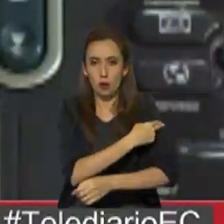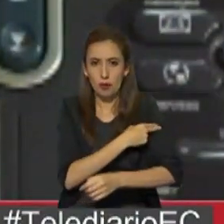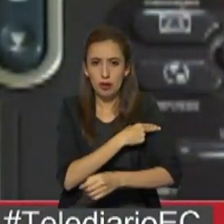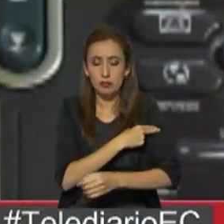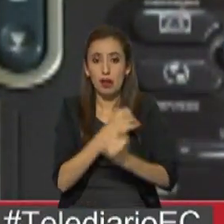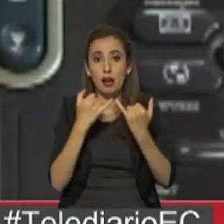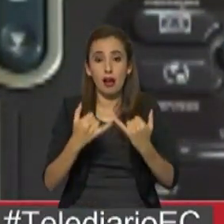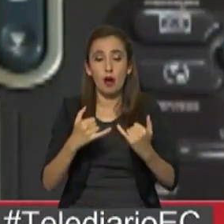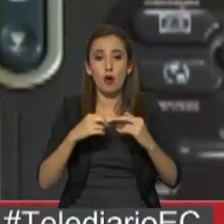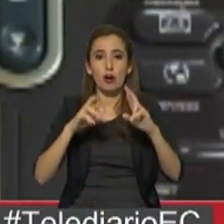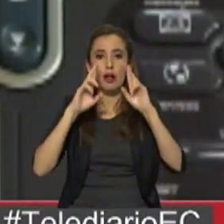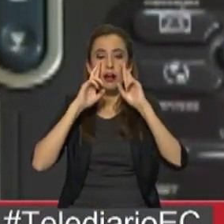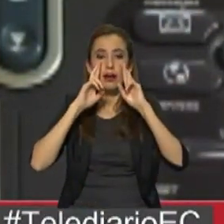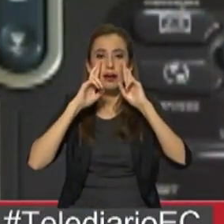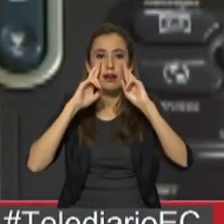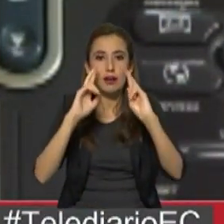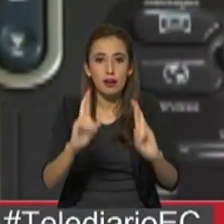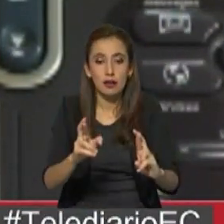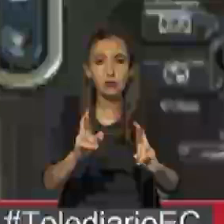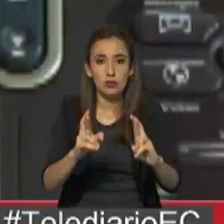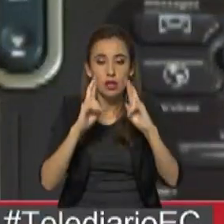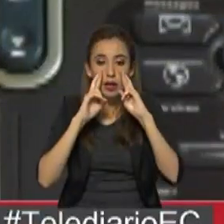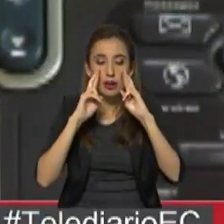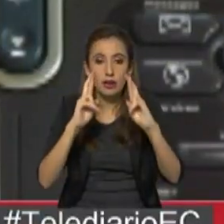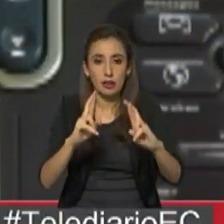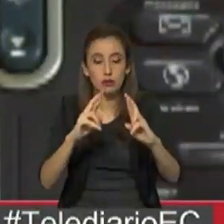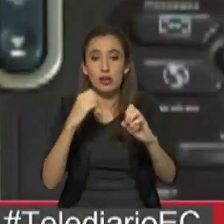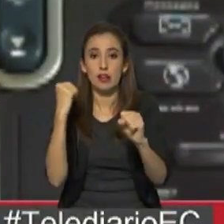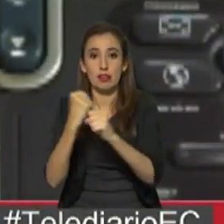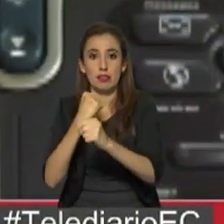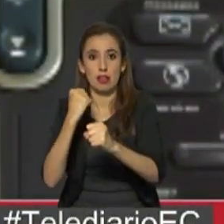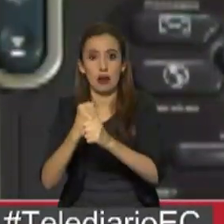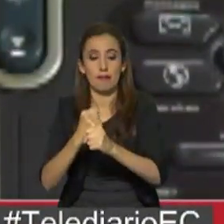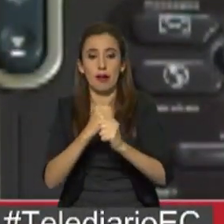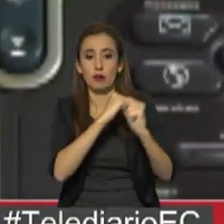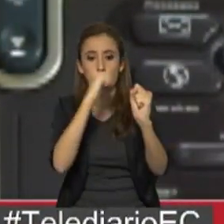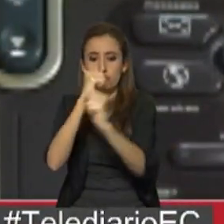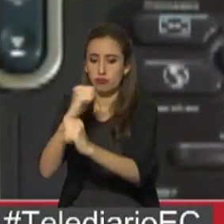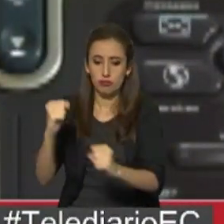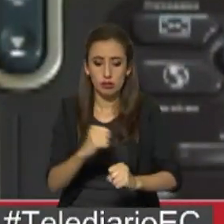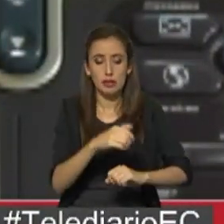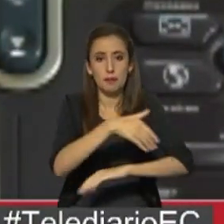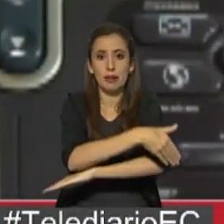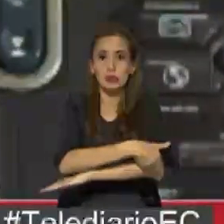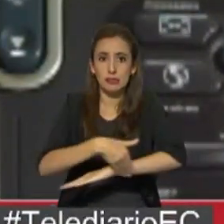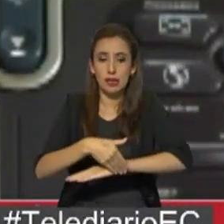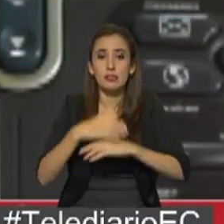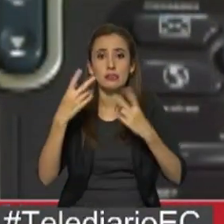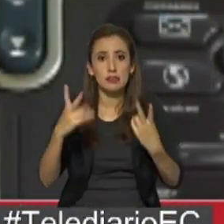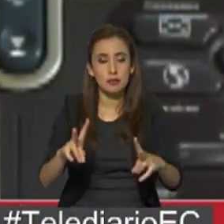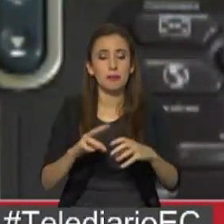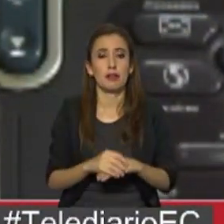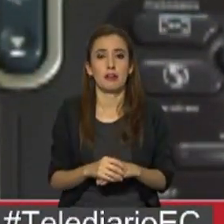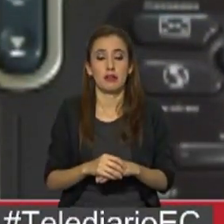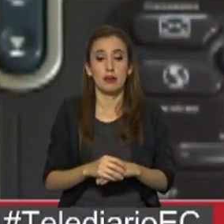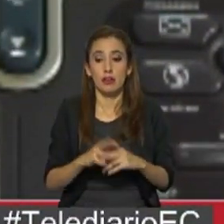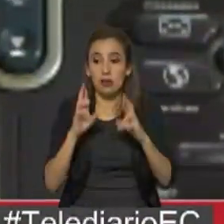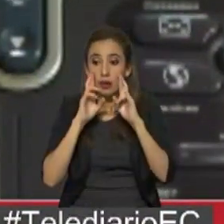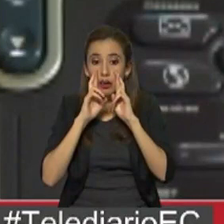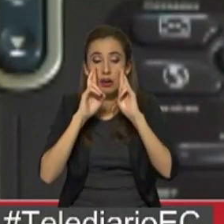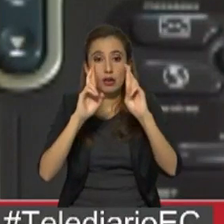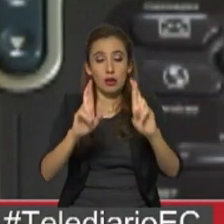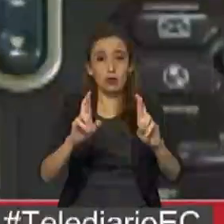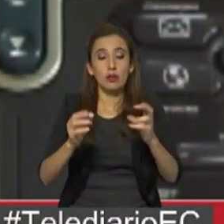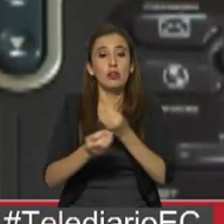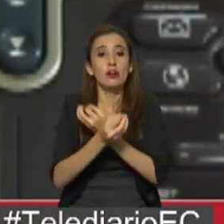que sirva para valorar el trabajo de quienes limpian las calles que sirva para valorar el trabajo de ellos a